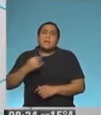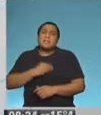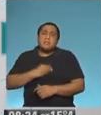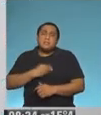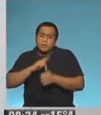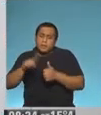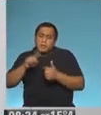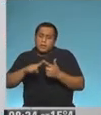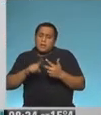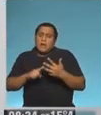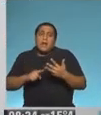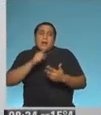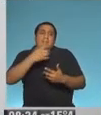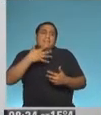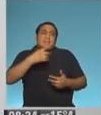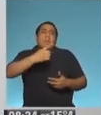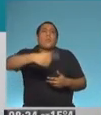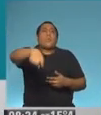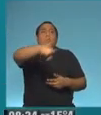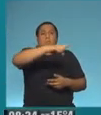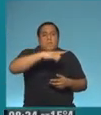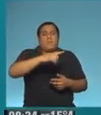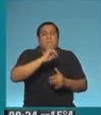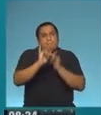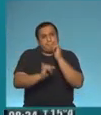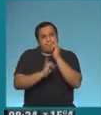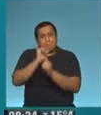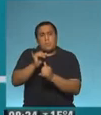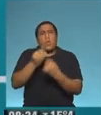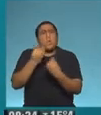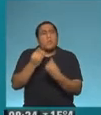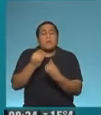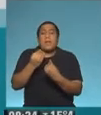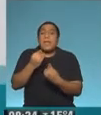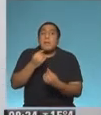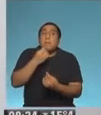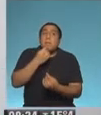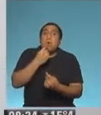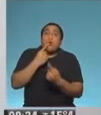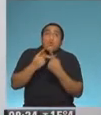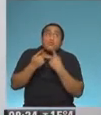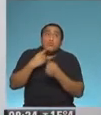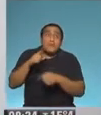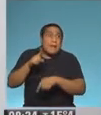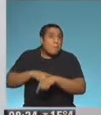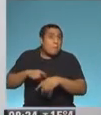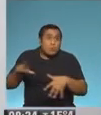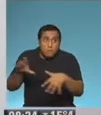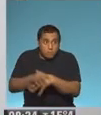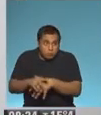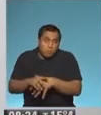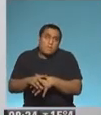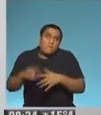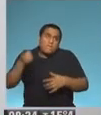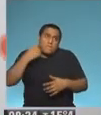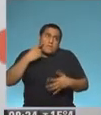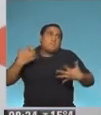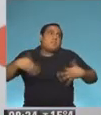siempre entendemos ustedes están resaltándolos, porque una consulta oportuna realmente puede salvar la vida de mucha